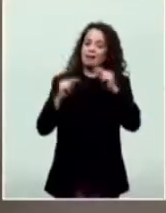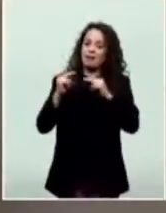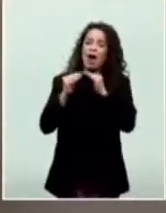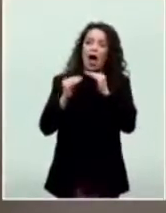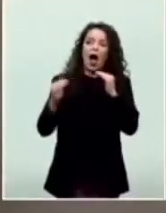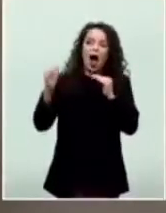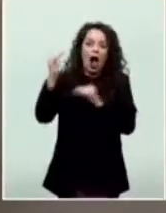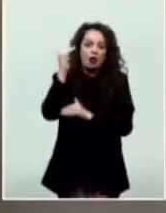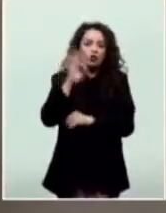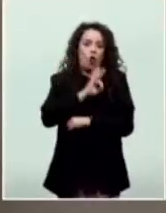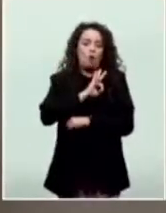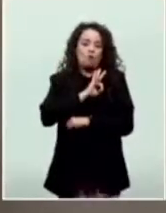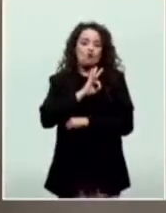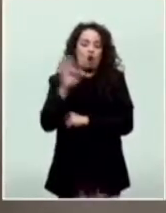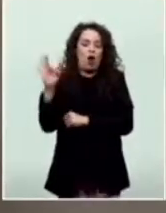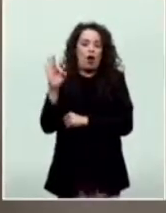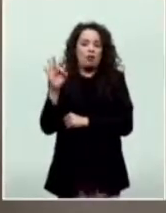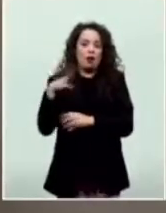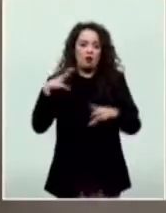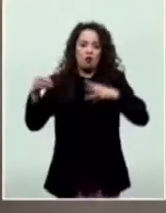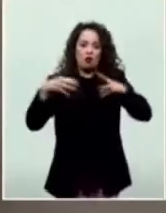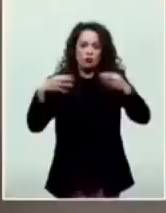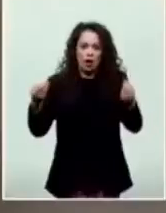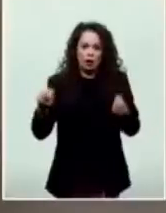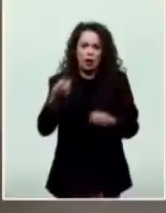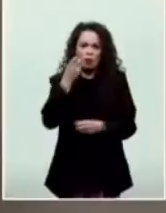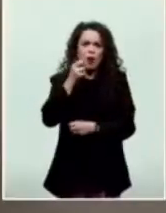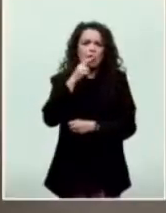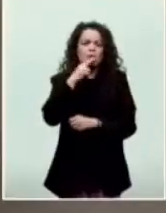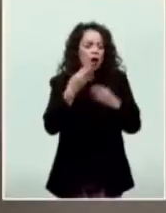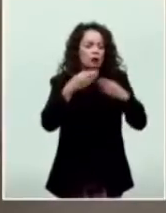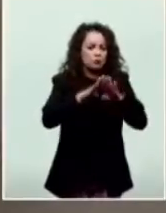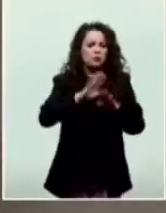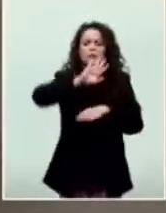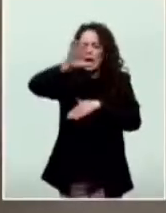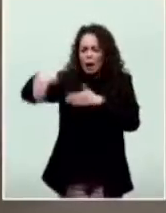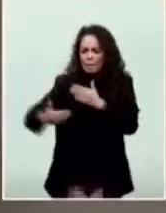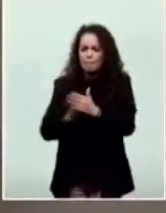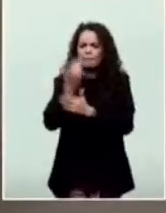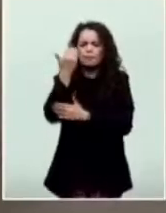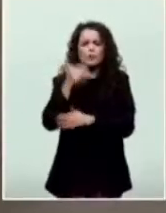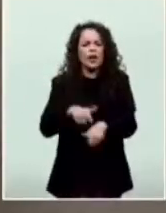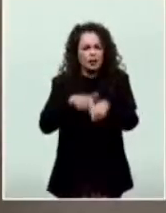pasaba nada por ver el asunto al día siguiente y jamás pensé que eso iba